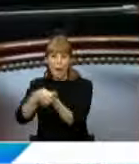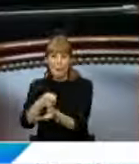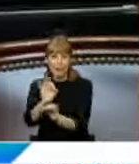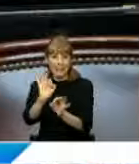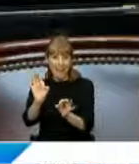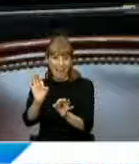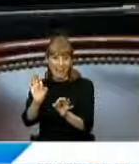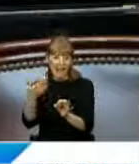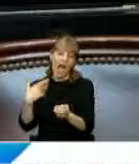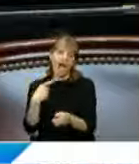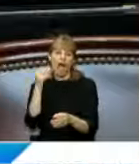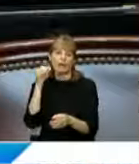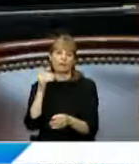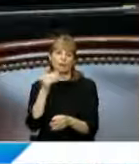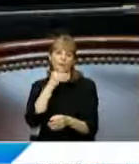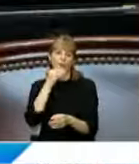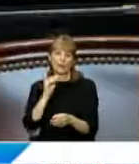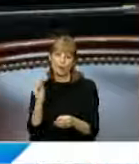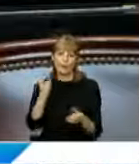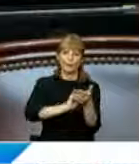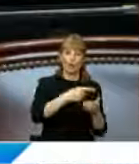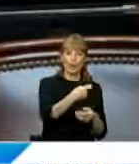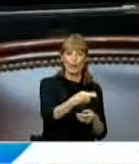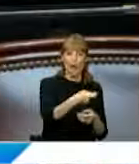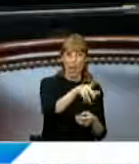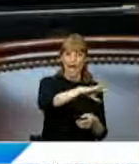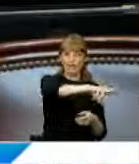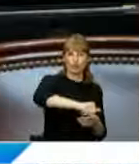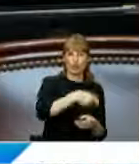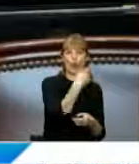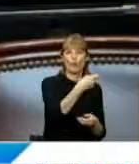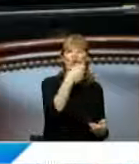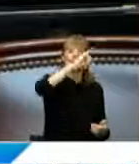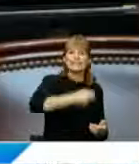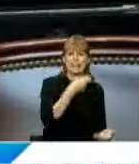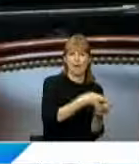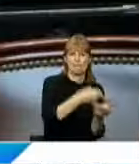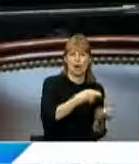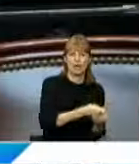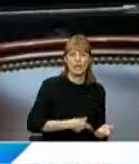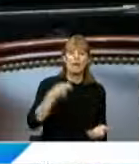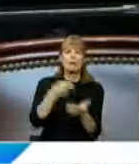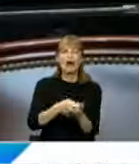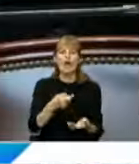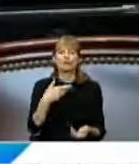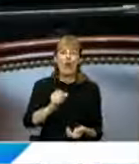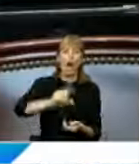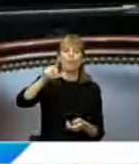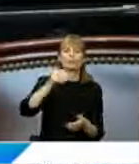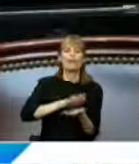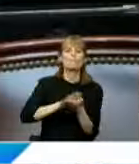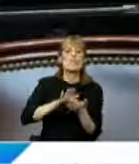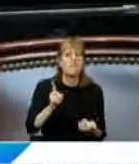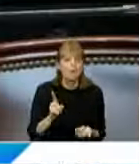en el bolsillo a los jubilados que aportaban. Y también pagando los aumentos a la mínima, señores, pagando